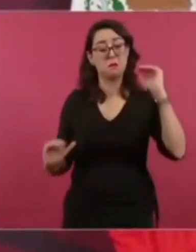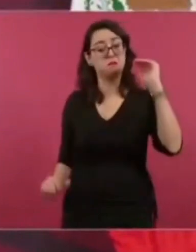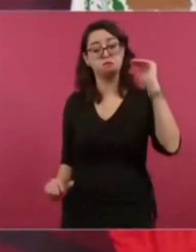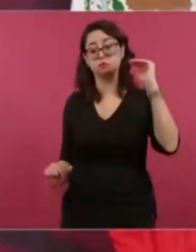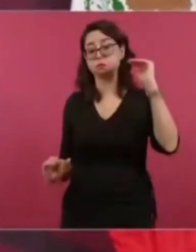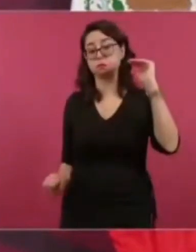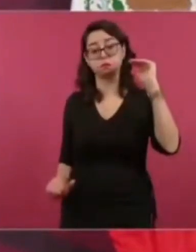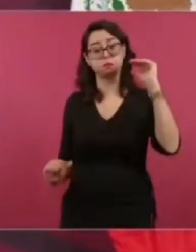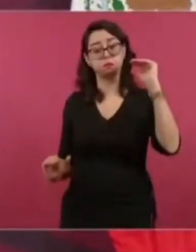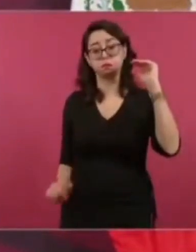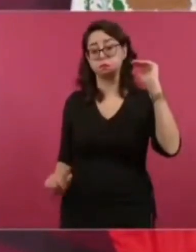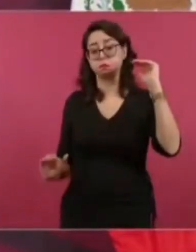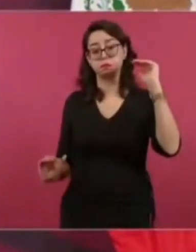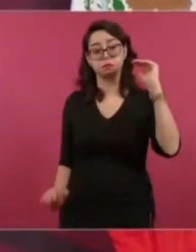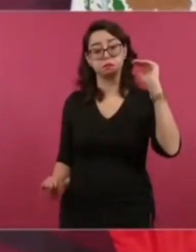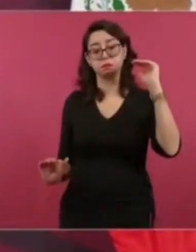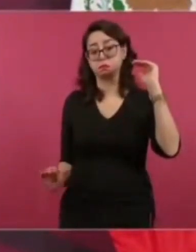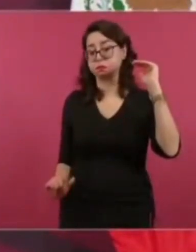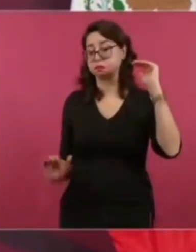en 40 años.